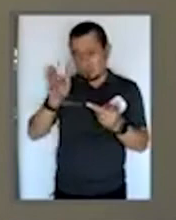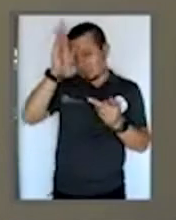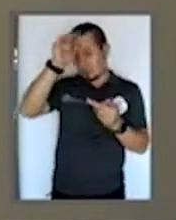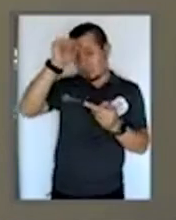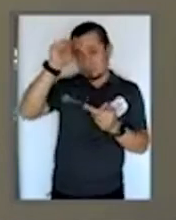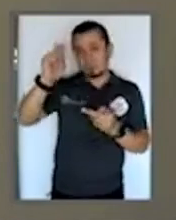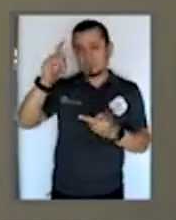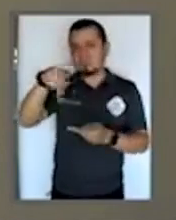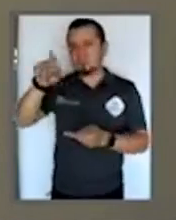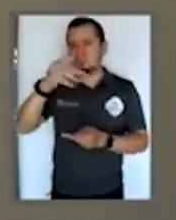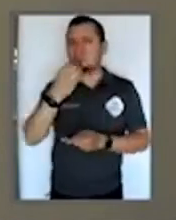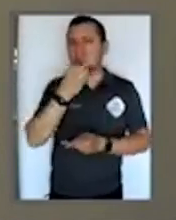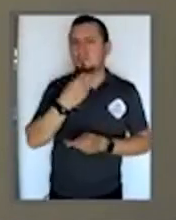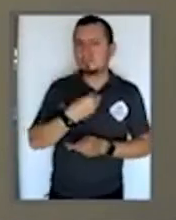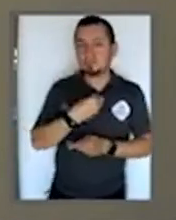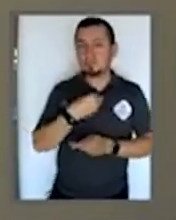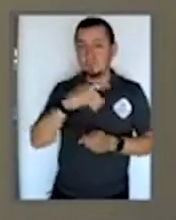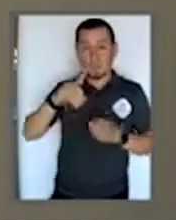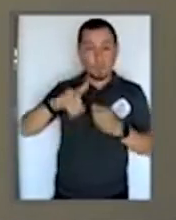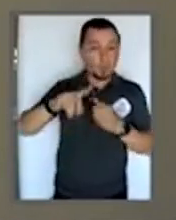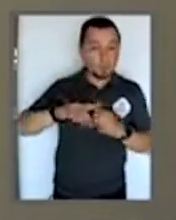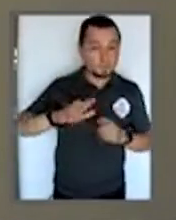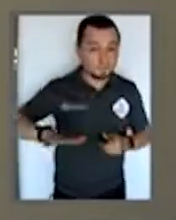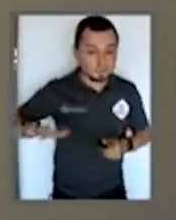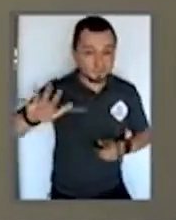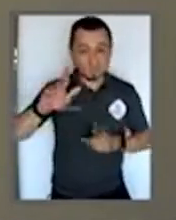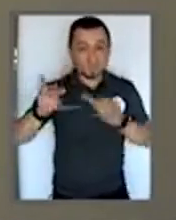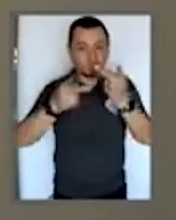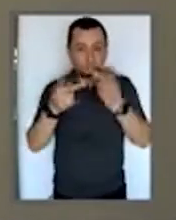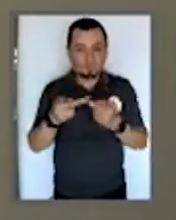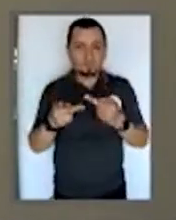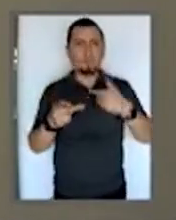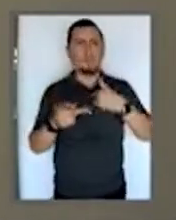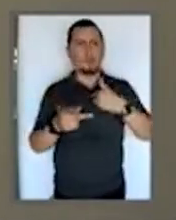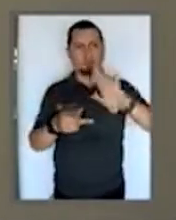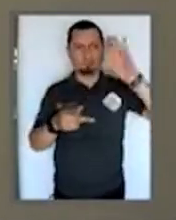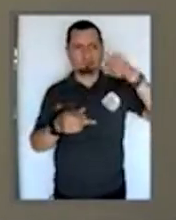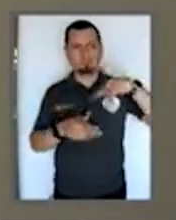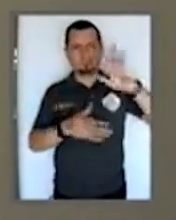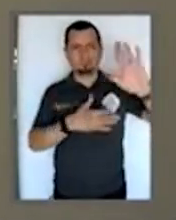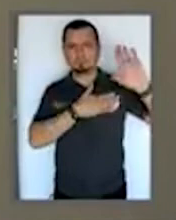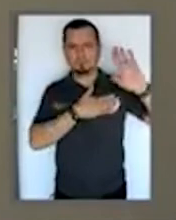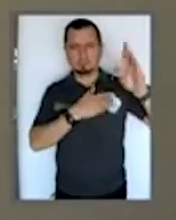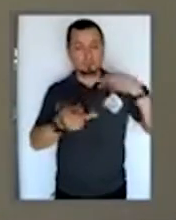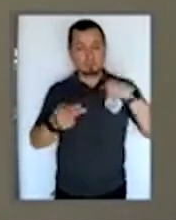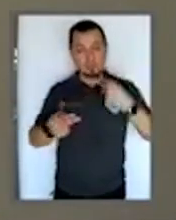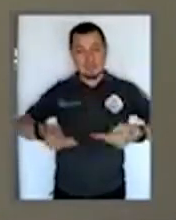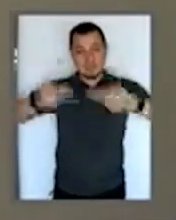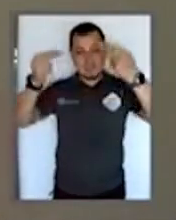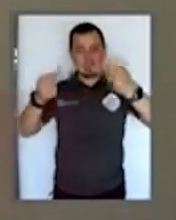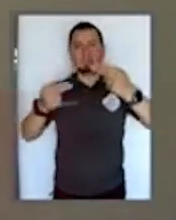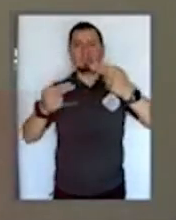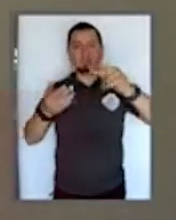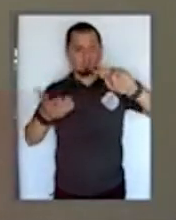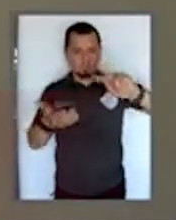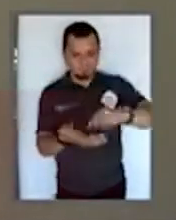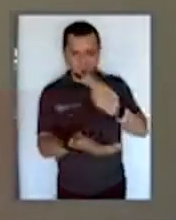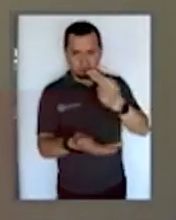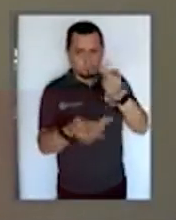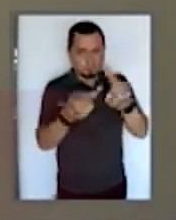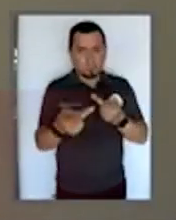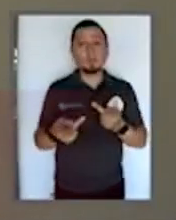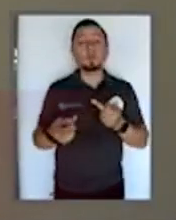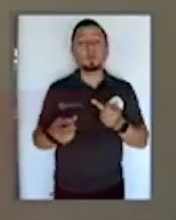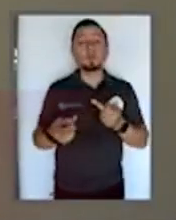carta compromiso en donde cada establecimiento para poder abrir como parte de su protocolo es firma en esa carta compromiso